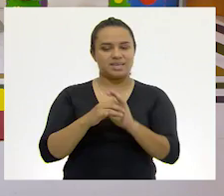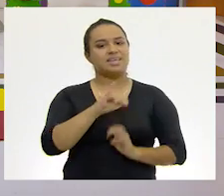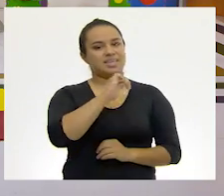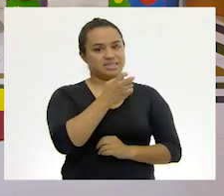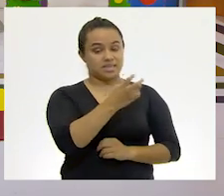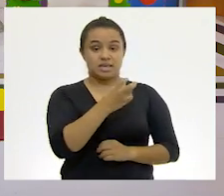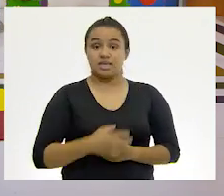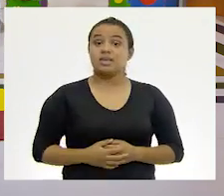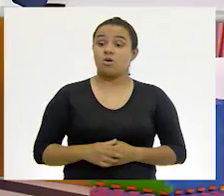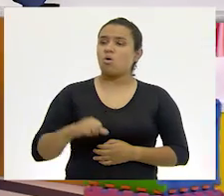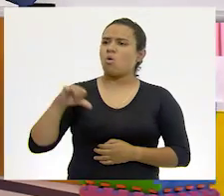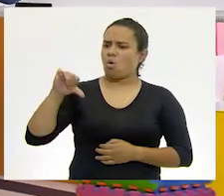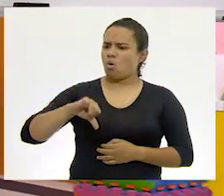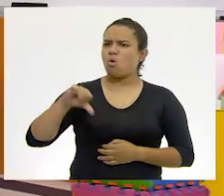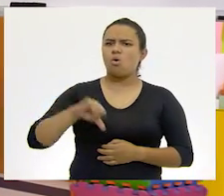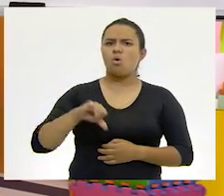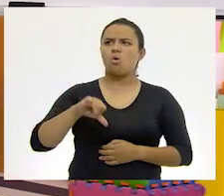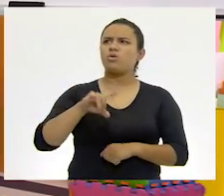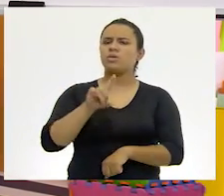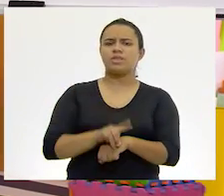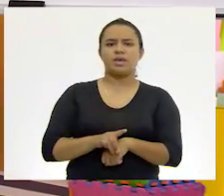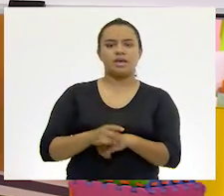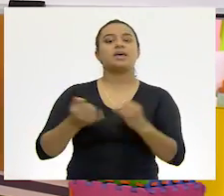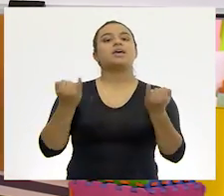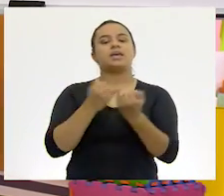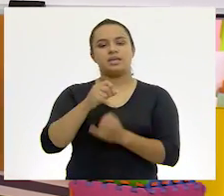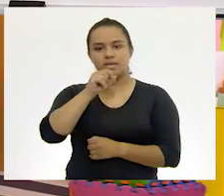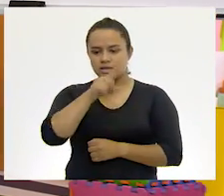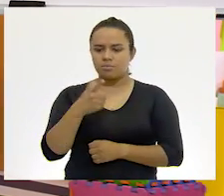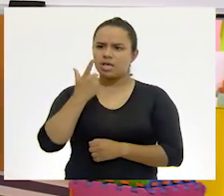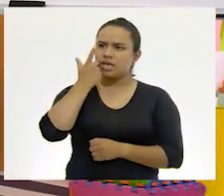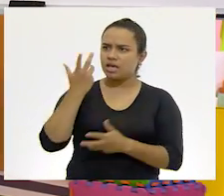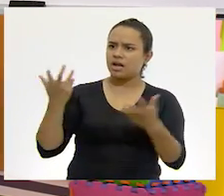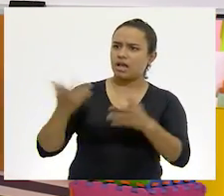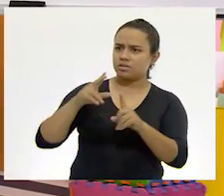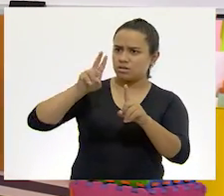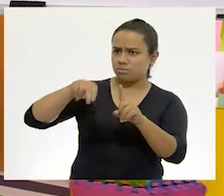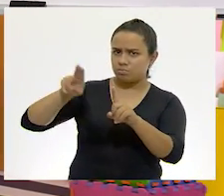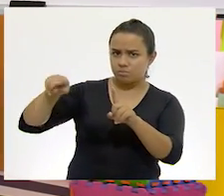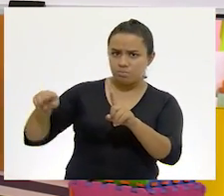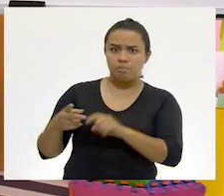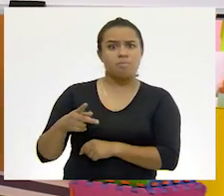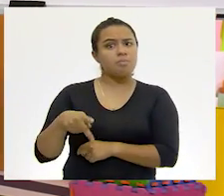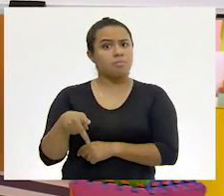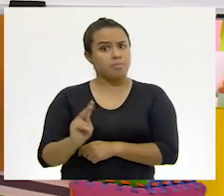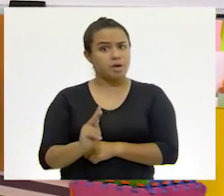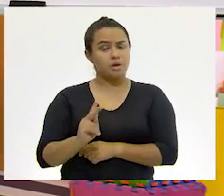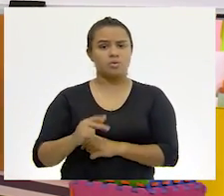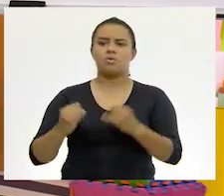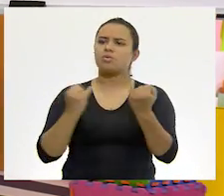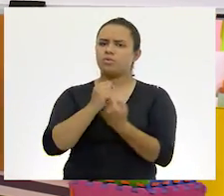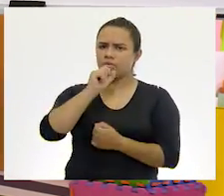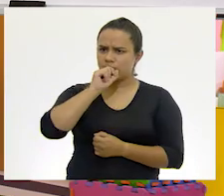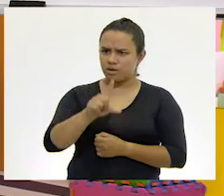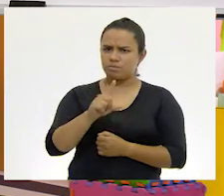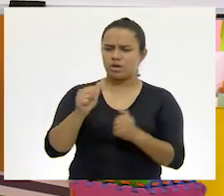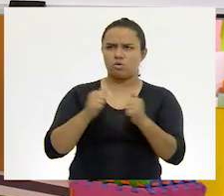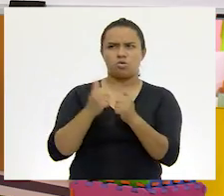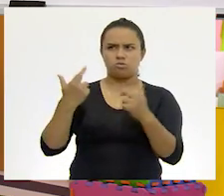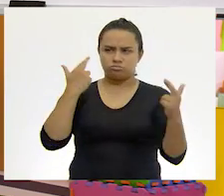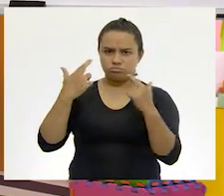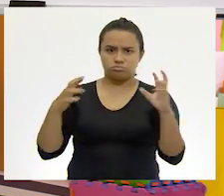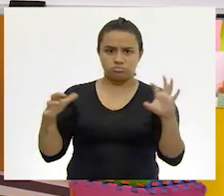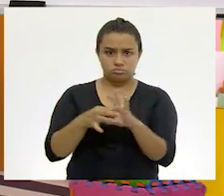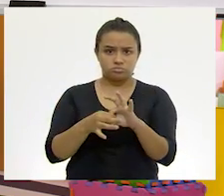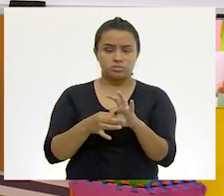el día de hoy lo que queremos es también trabajar pintando, pero aunque también vamos a trabajar con los sonidos, nos